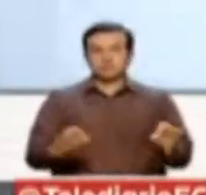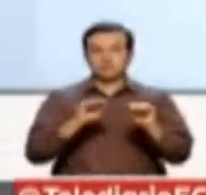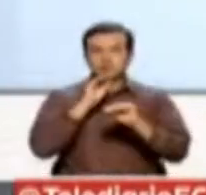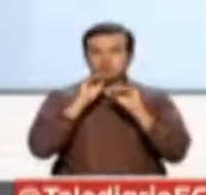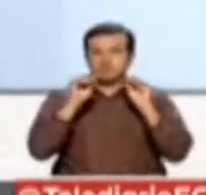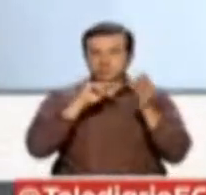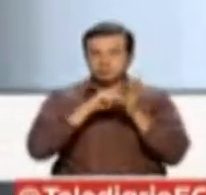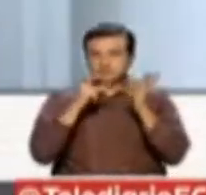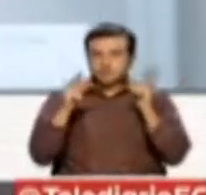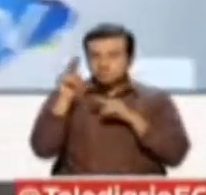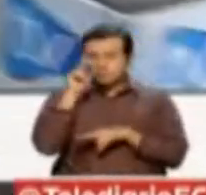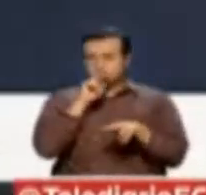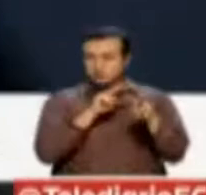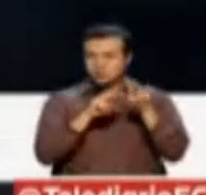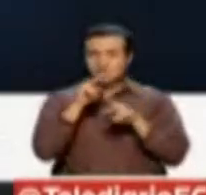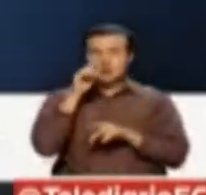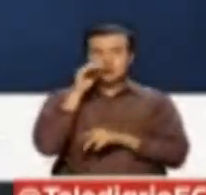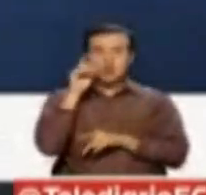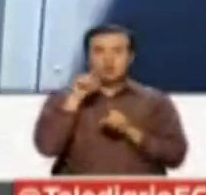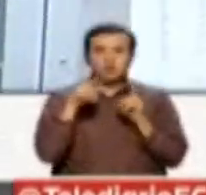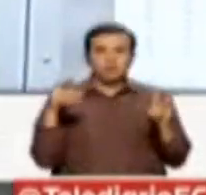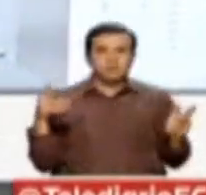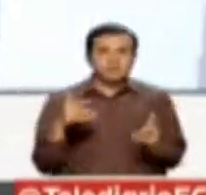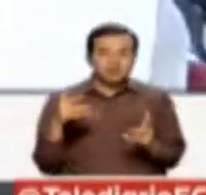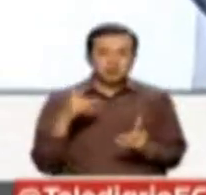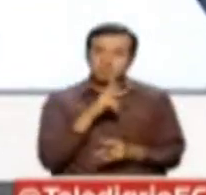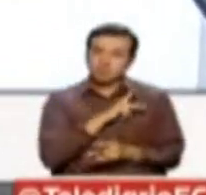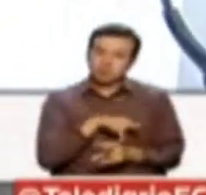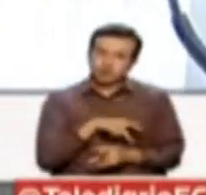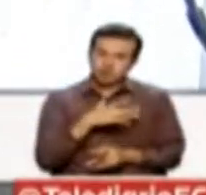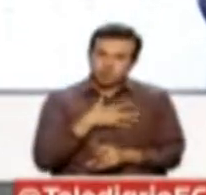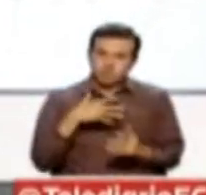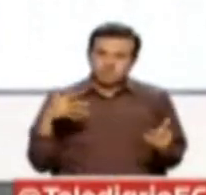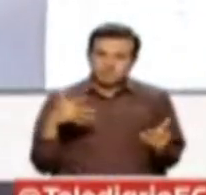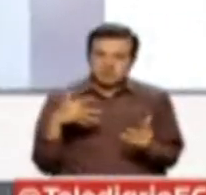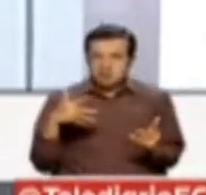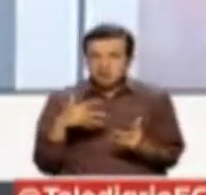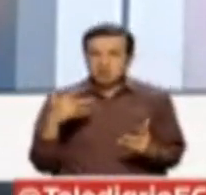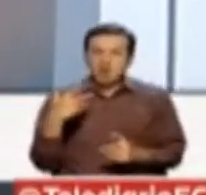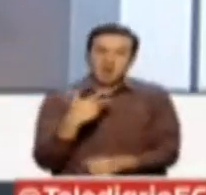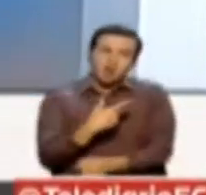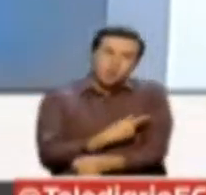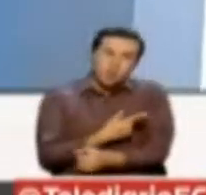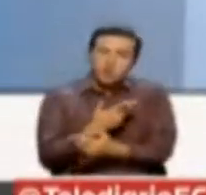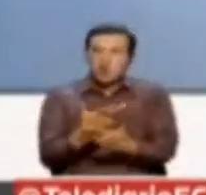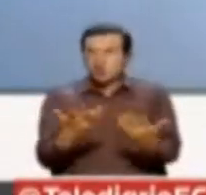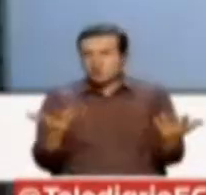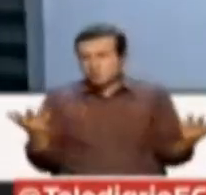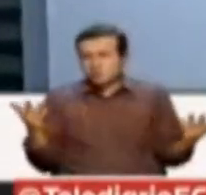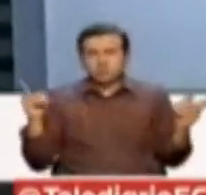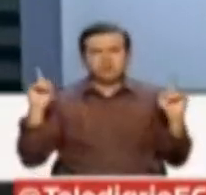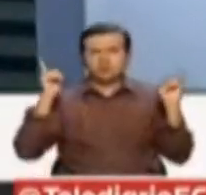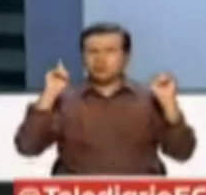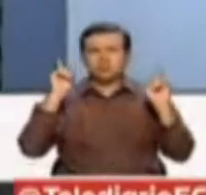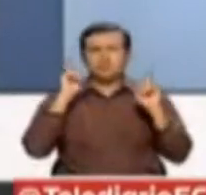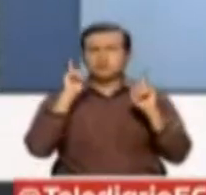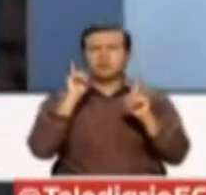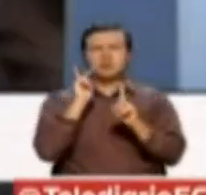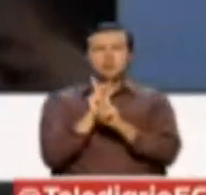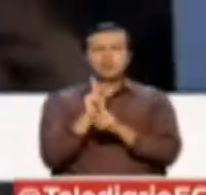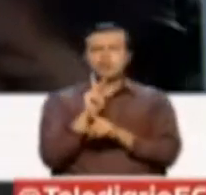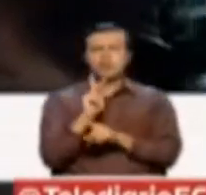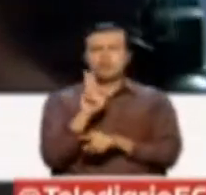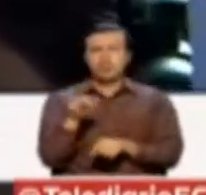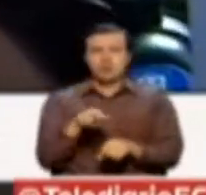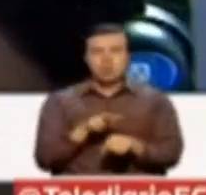no es que se trata de un examen porque gente que les tenemos hablando personalmente les tenemos miedo a las agujas a las inyecciones pero este es un examen demasiado